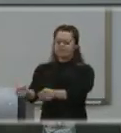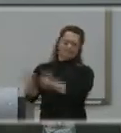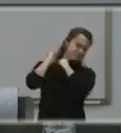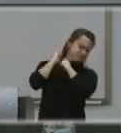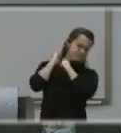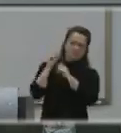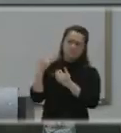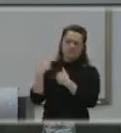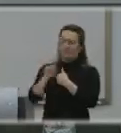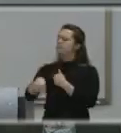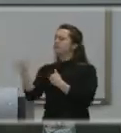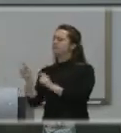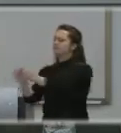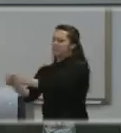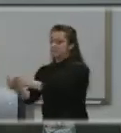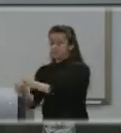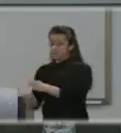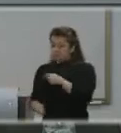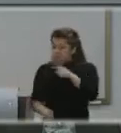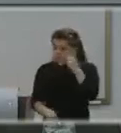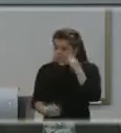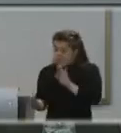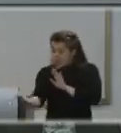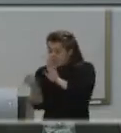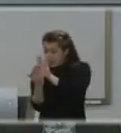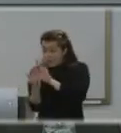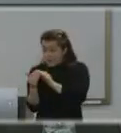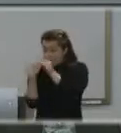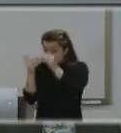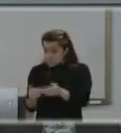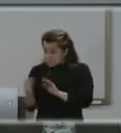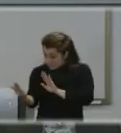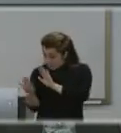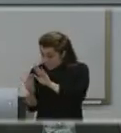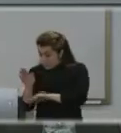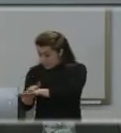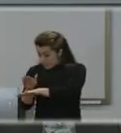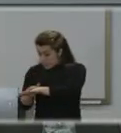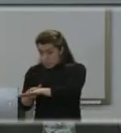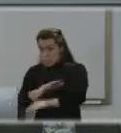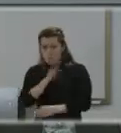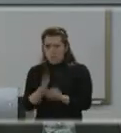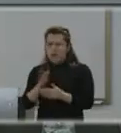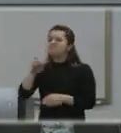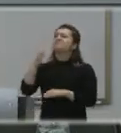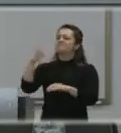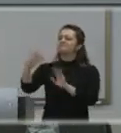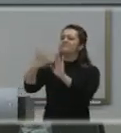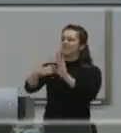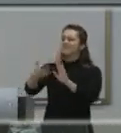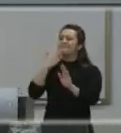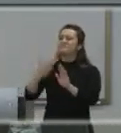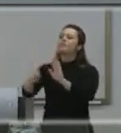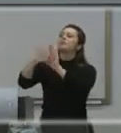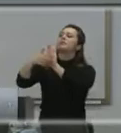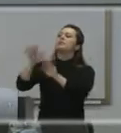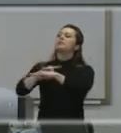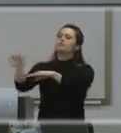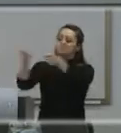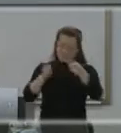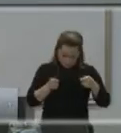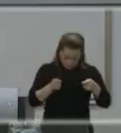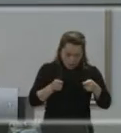En general, nunca hablan directamente con la persona que va a ser declarada interdicta, ¿sí? Entonces, no es que el sistema de